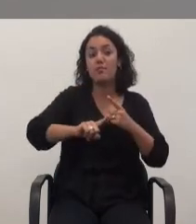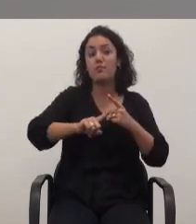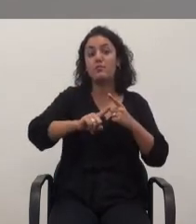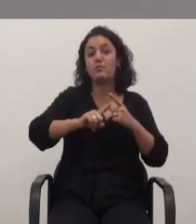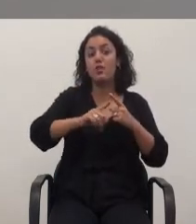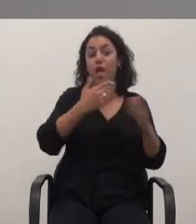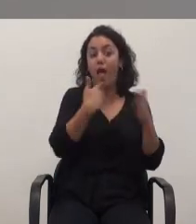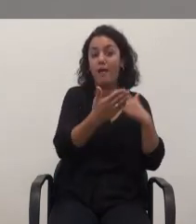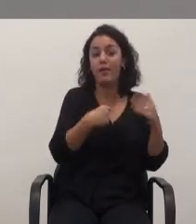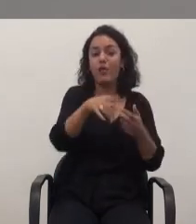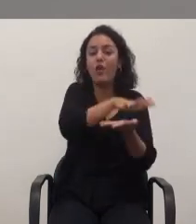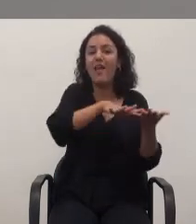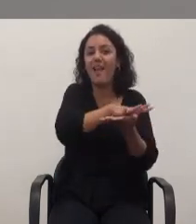República,